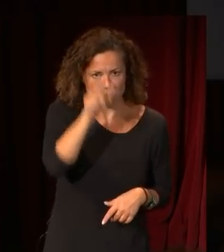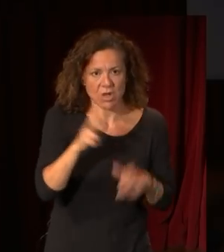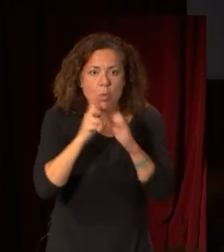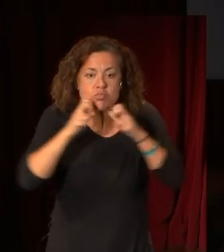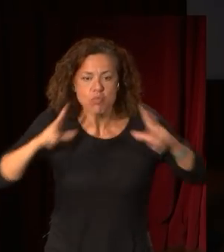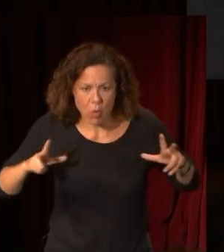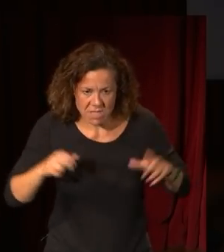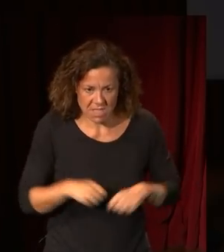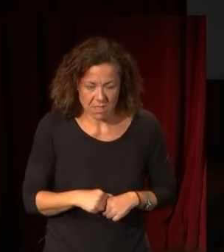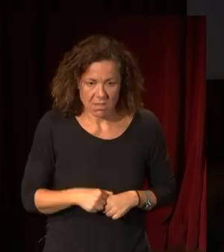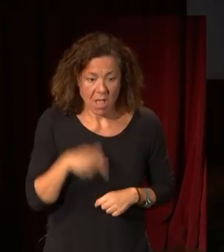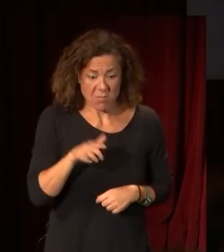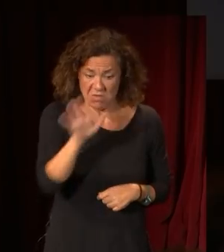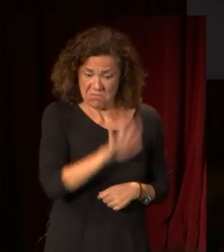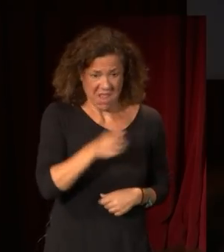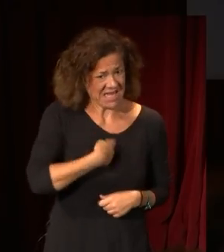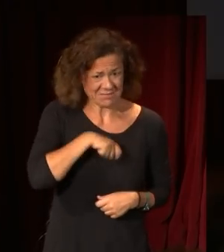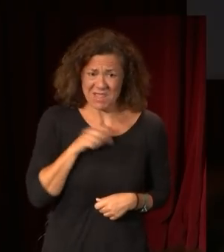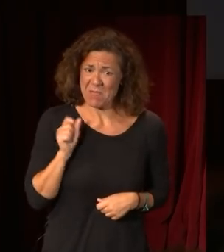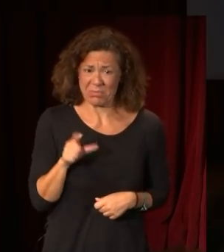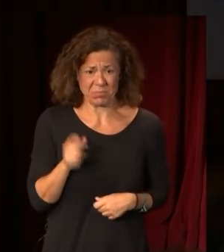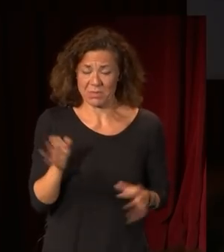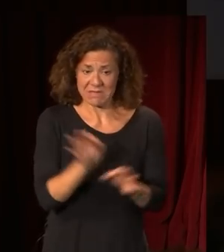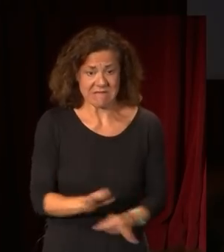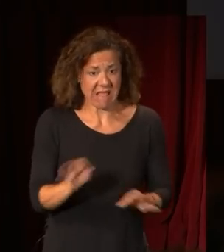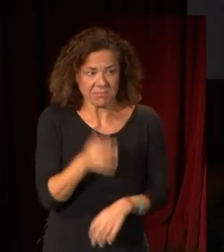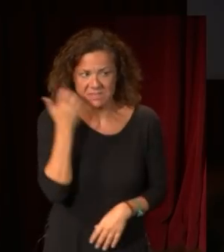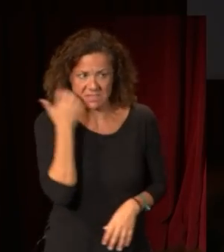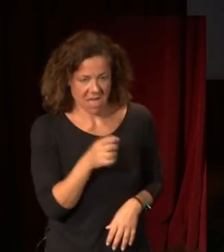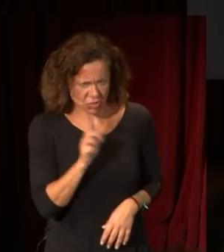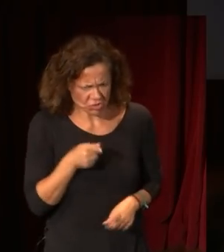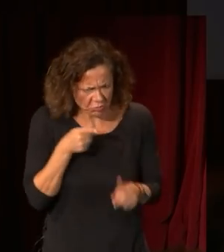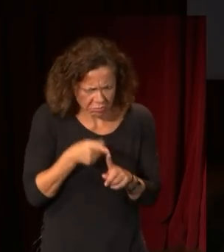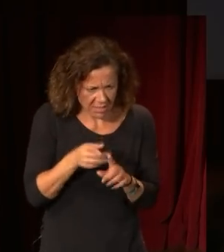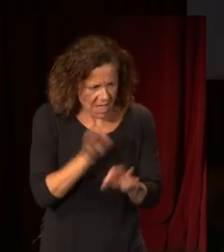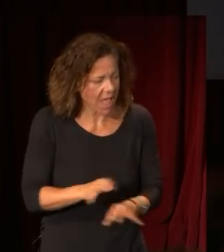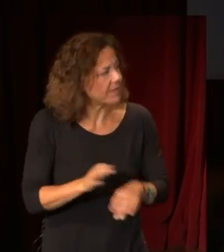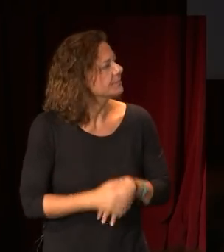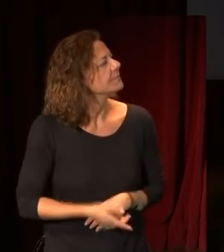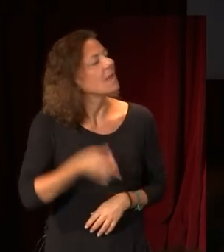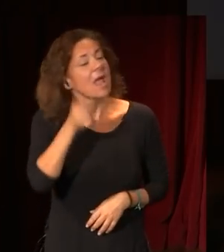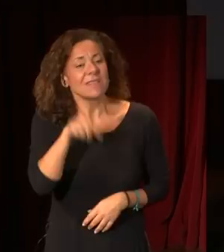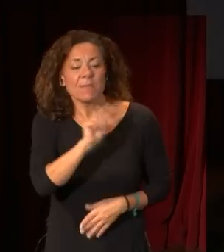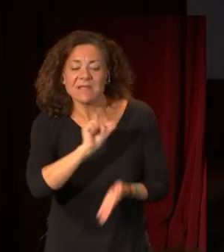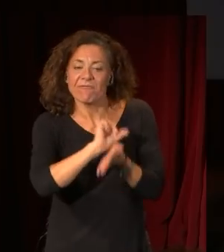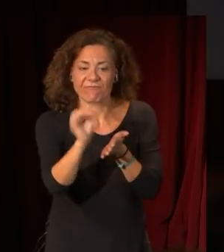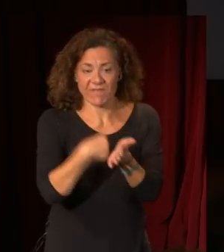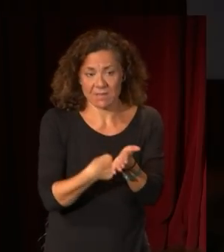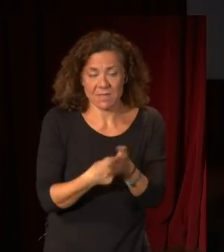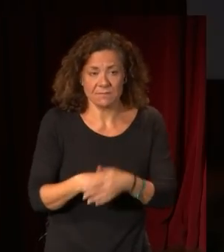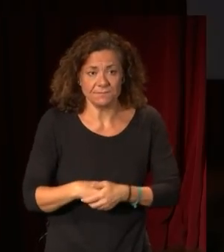pero no en la península ibérica son muy raros son bastante excepcionales también esta manera de firmar que